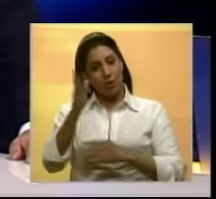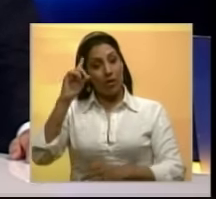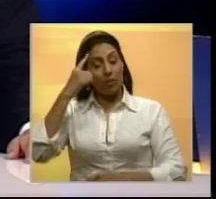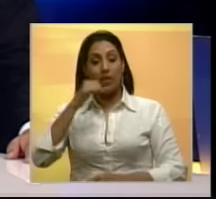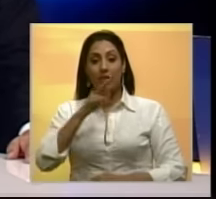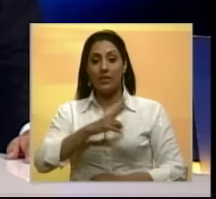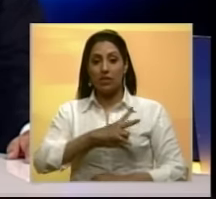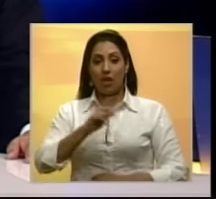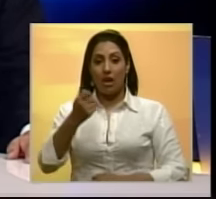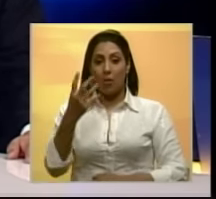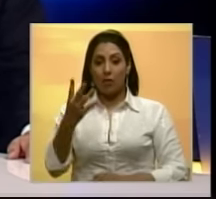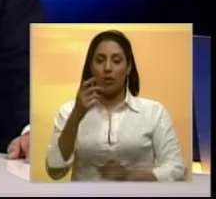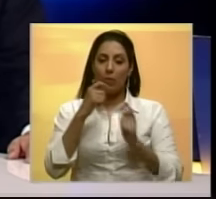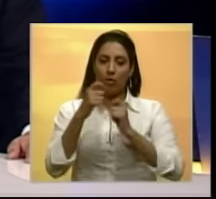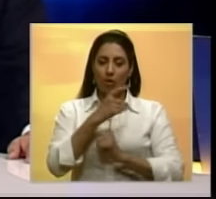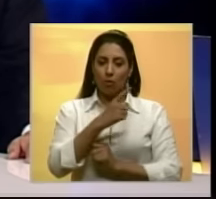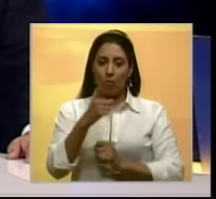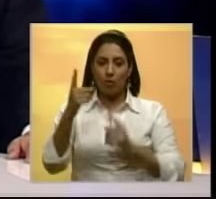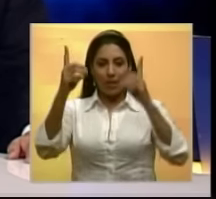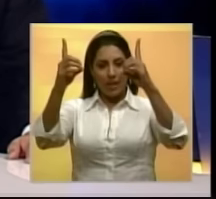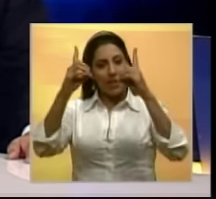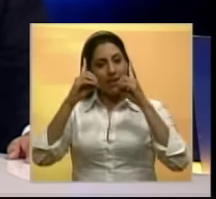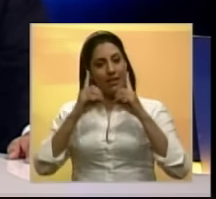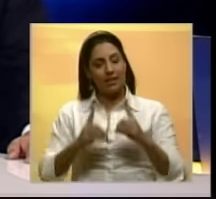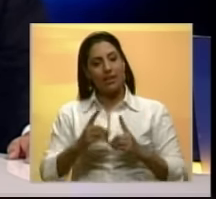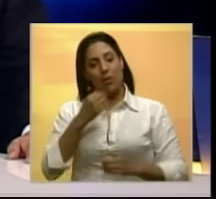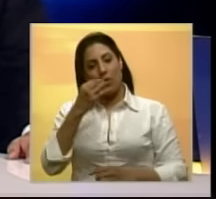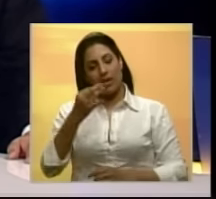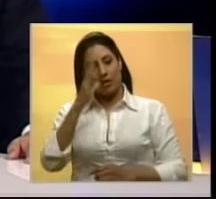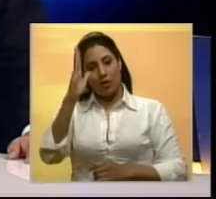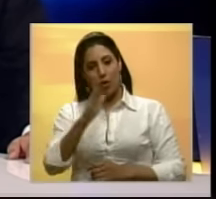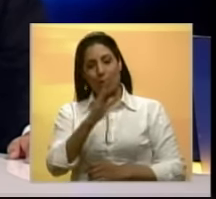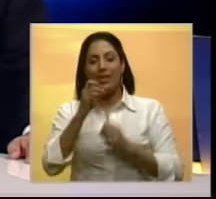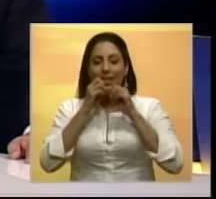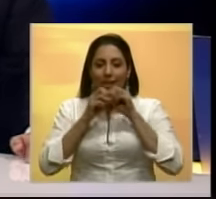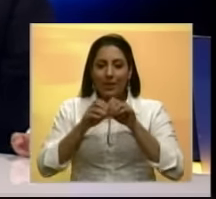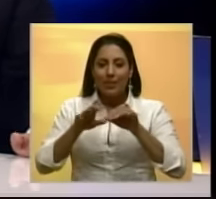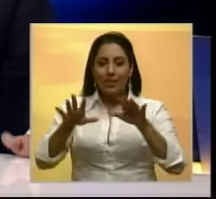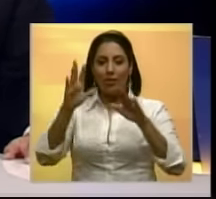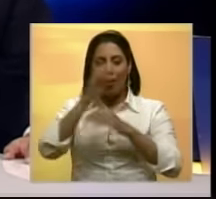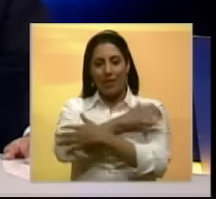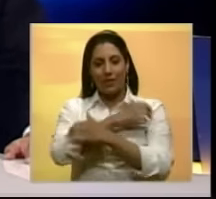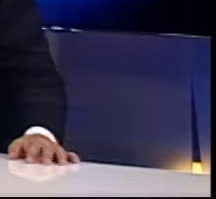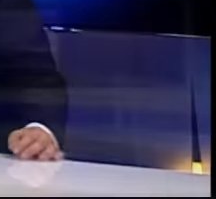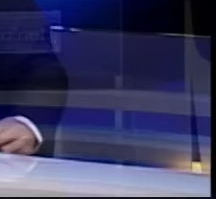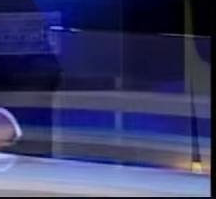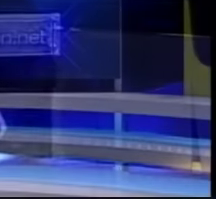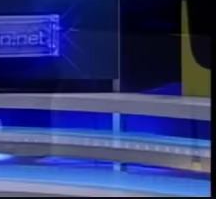recuerden, Noticiero Venevisión, Canal 4 reporta, ustedes deciden. Que Dios bendiga Venezuela, un fuerte abrazo.